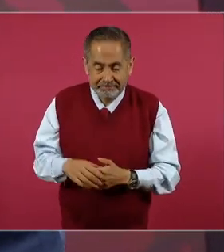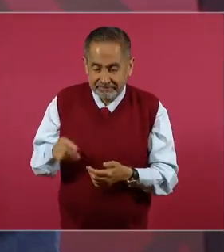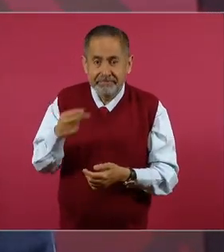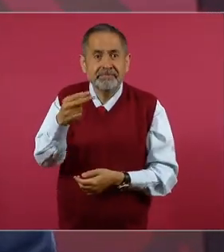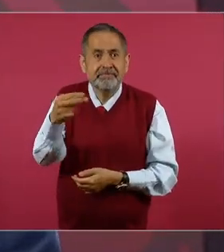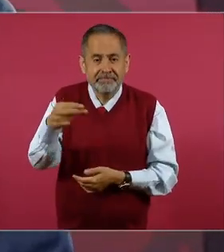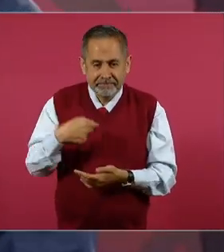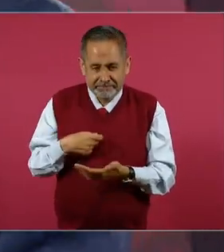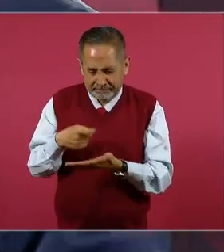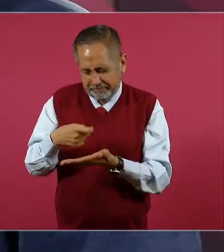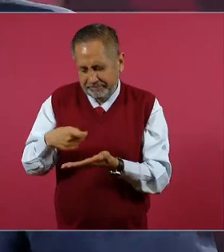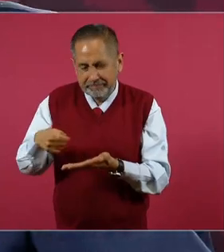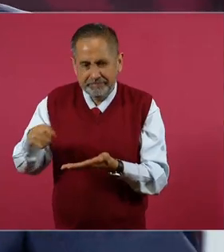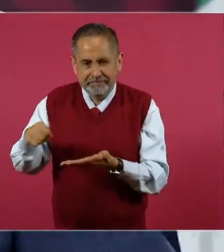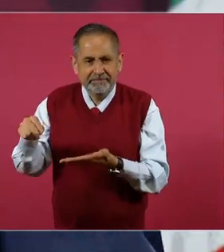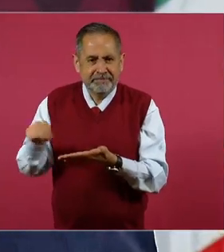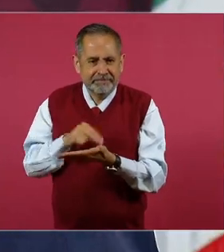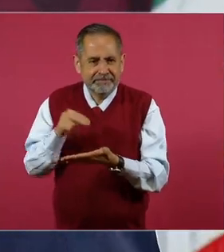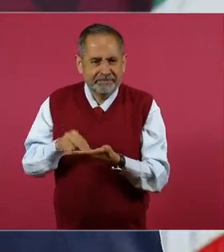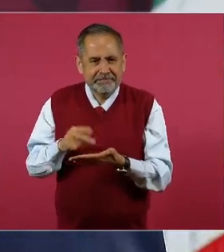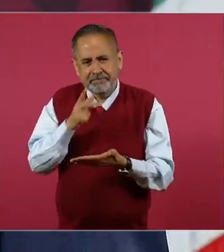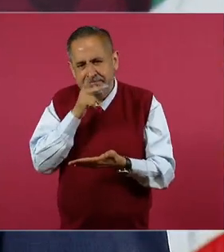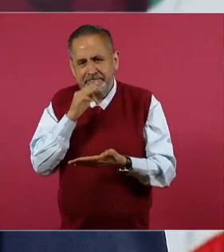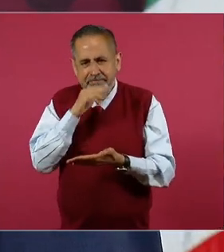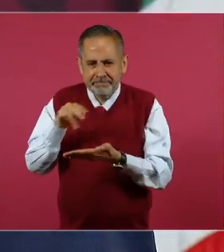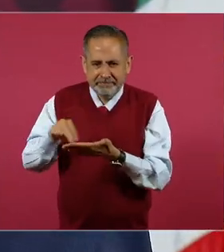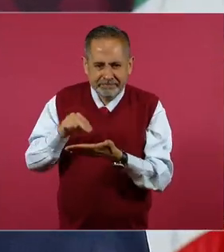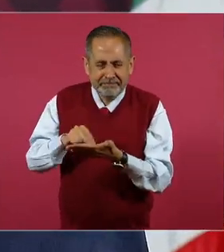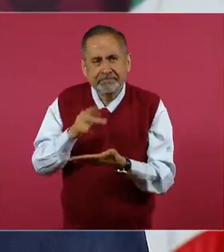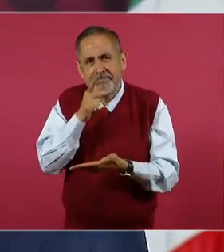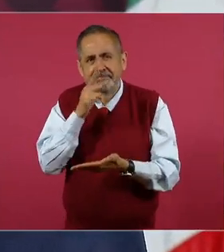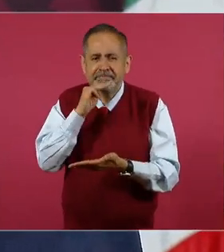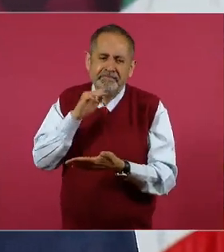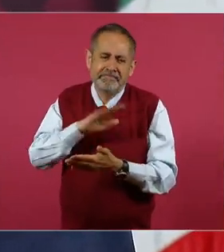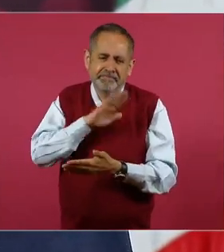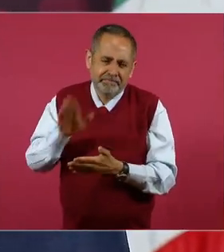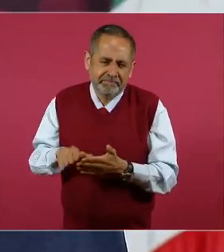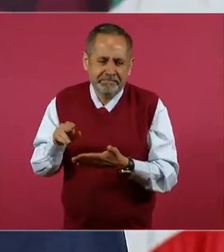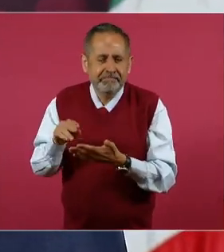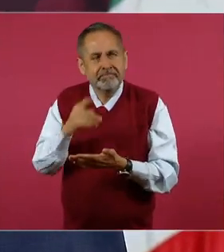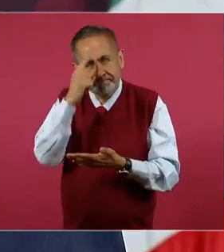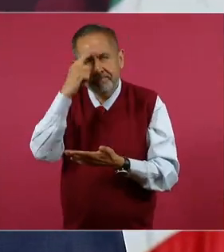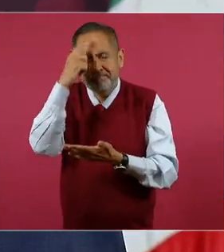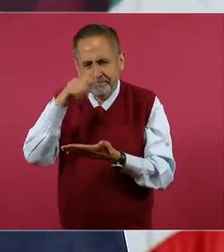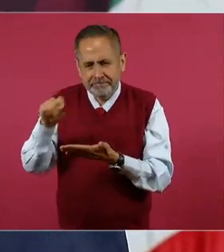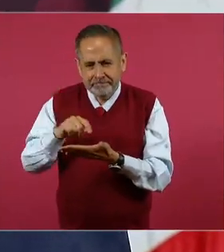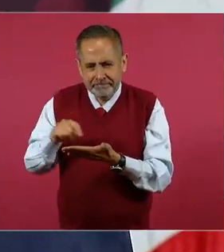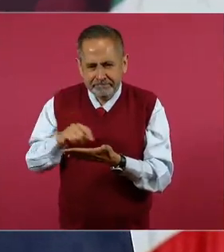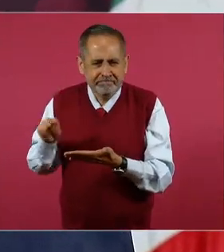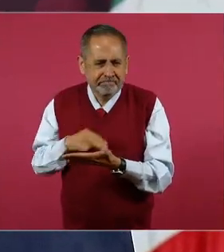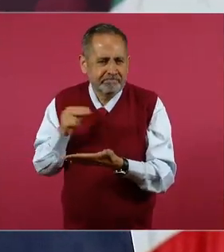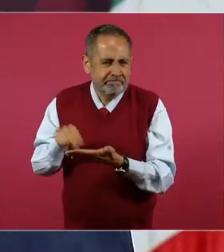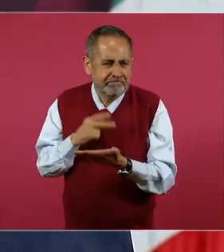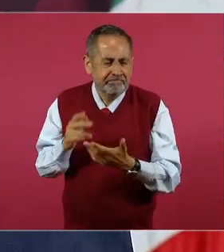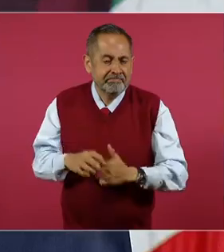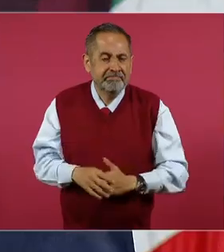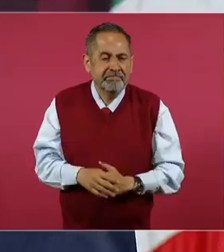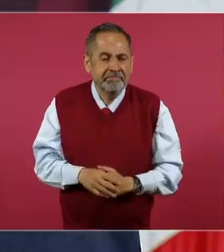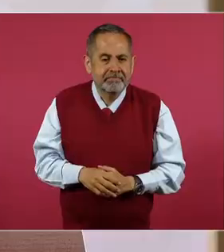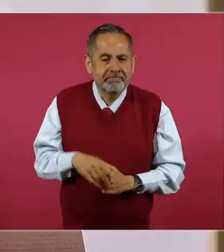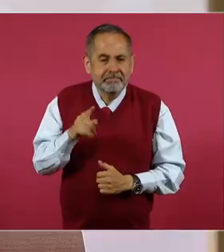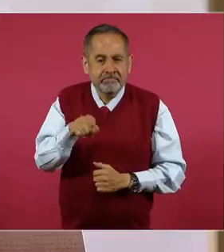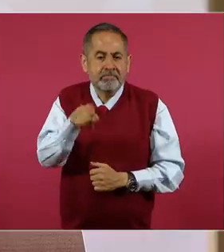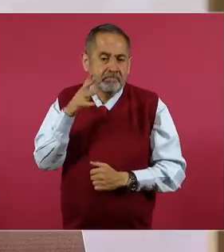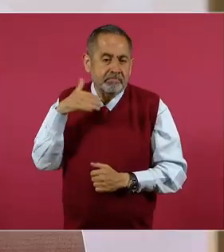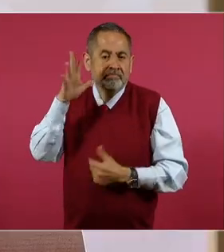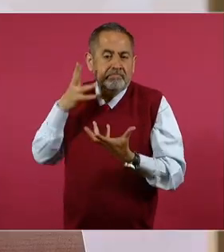nombre de sus papás, de sus mamás, que ya no están, pero que